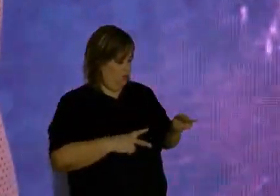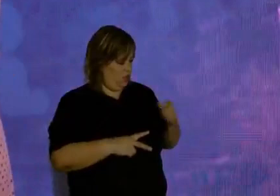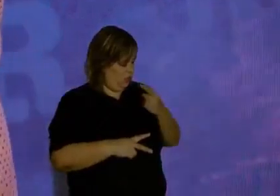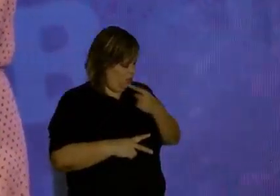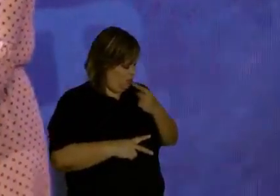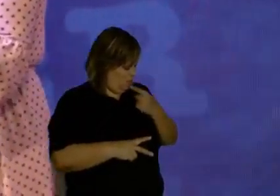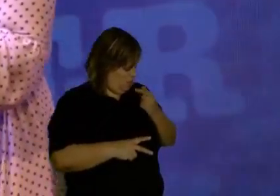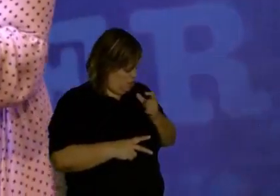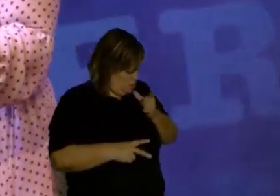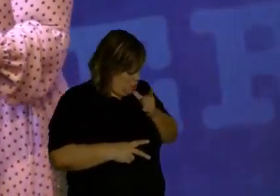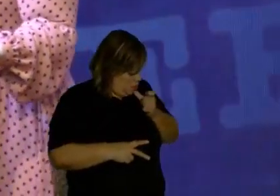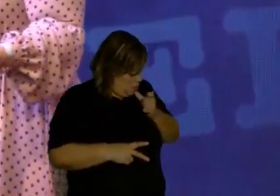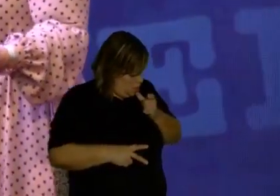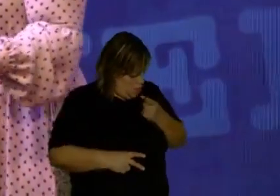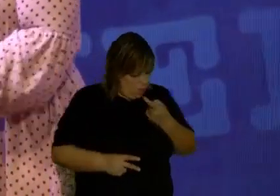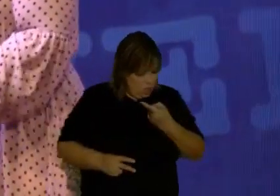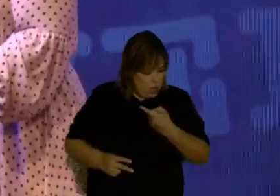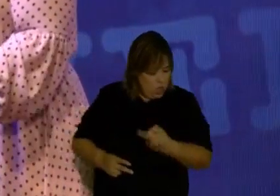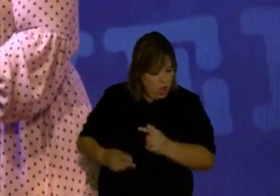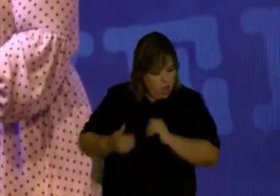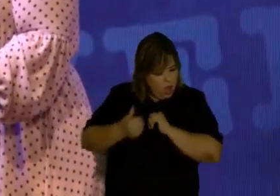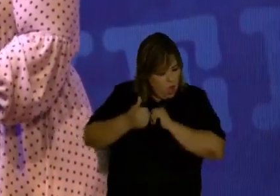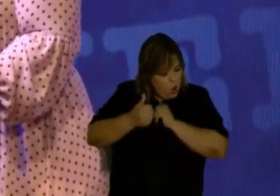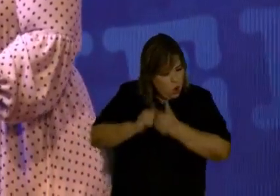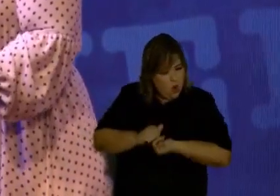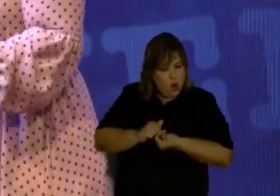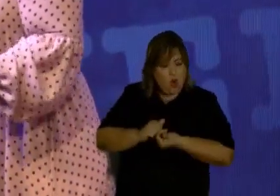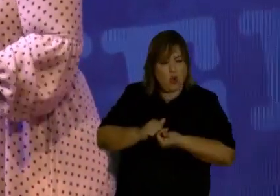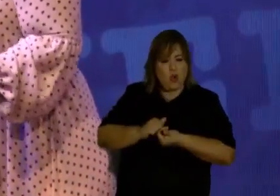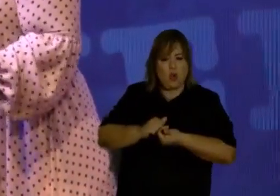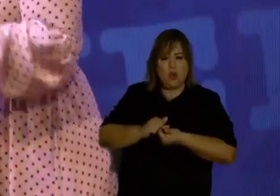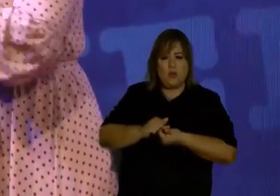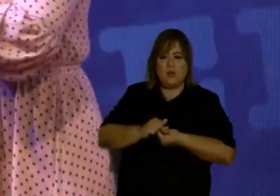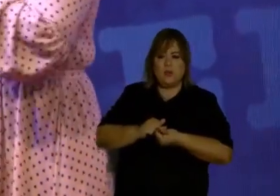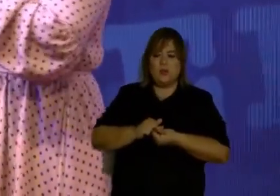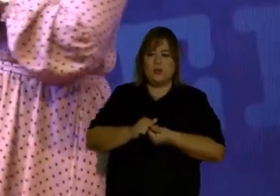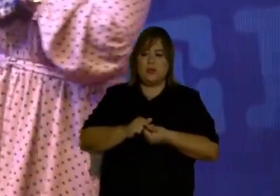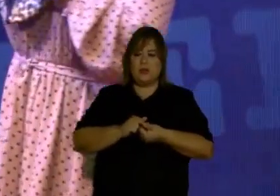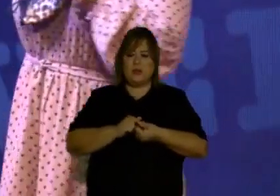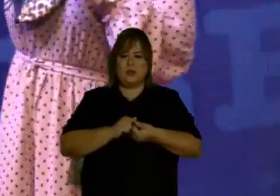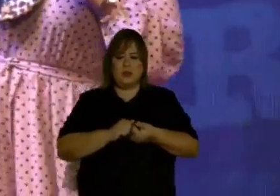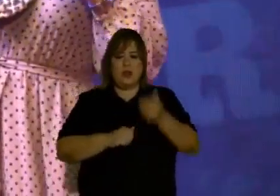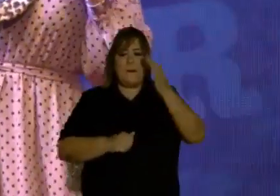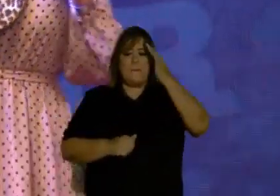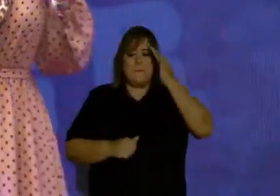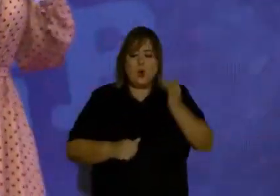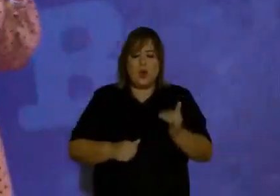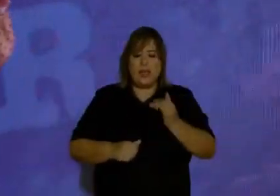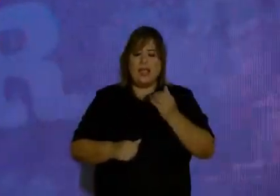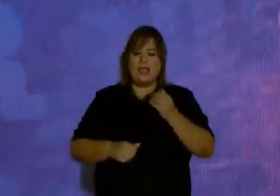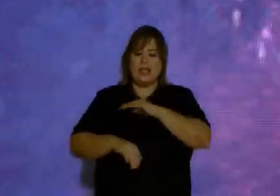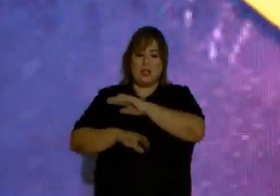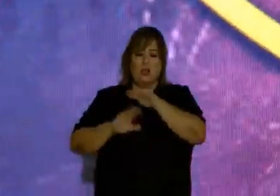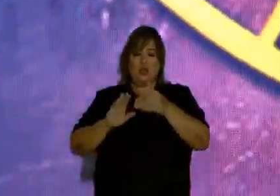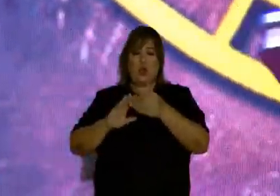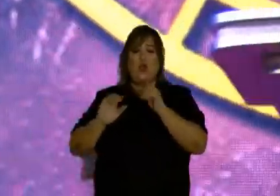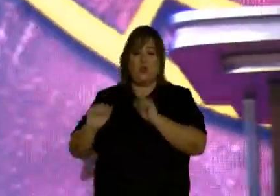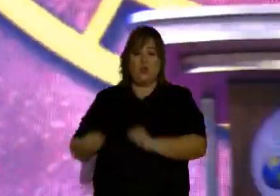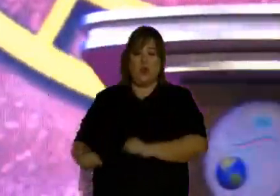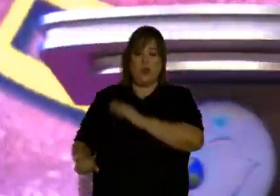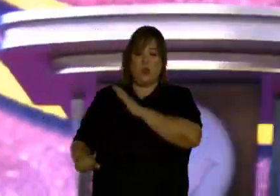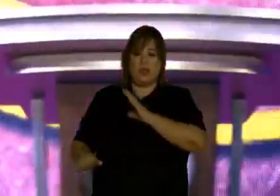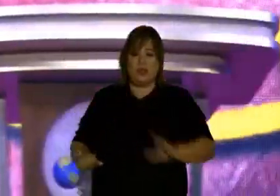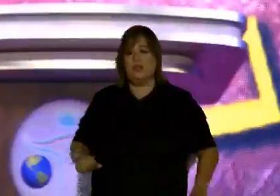modelado. No es fácil, esto no es una vida fácil, pero es posible. Todo lo puedo en Cristo que me fortalece. Tenemos que,